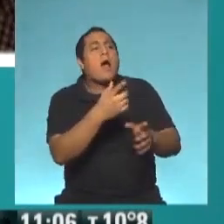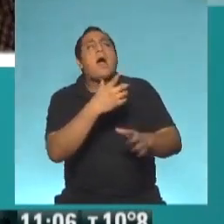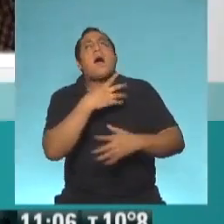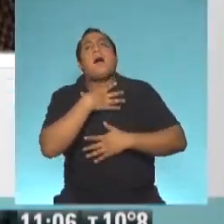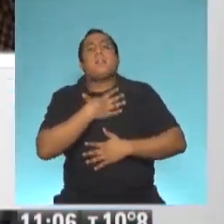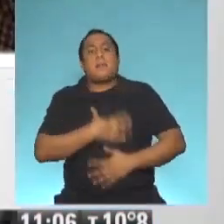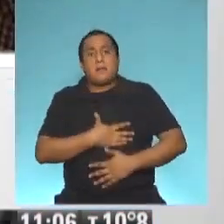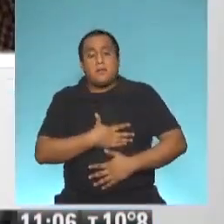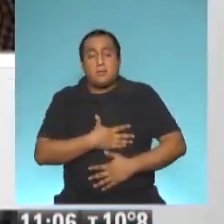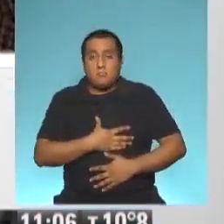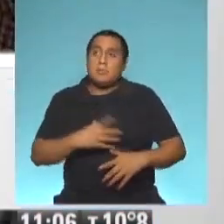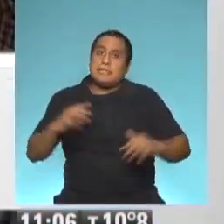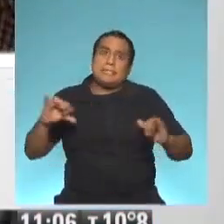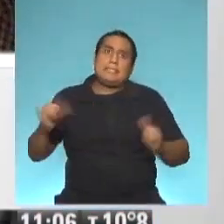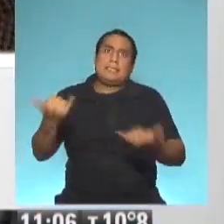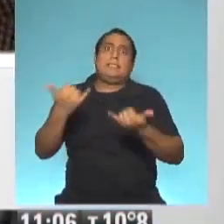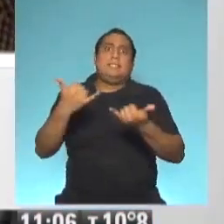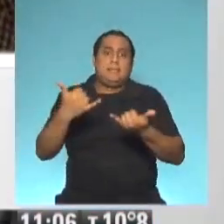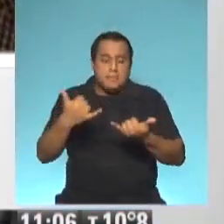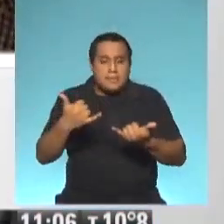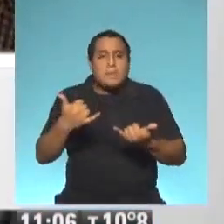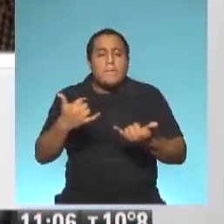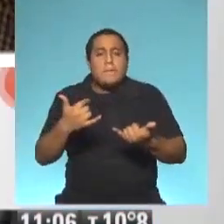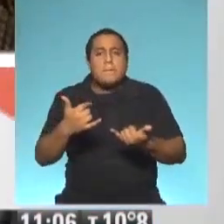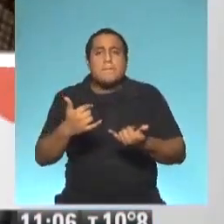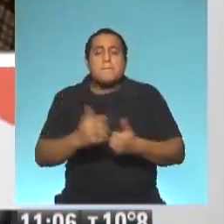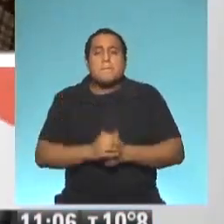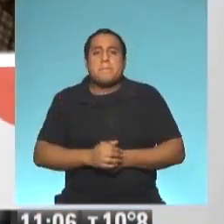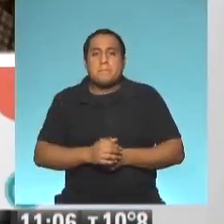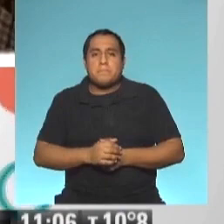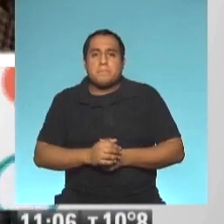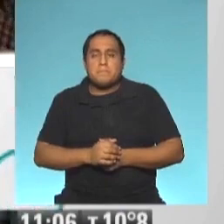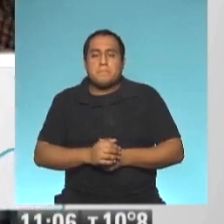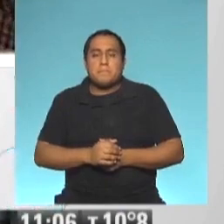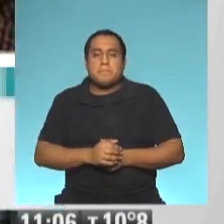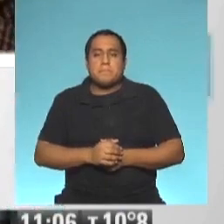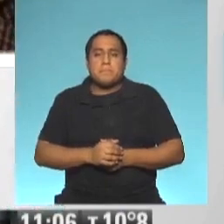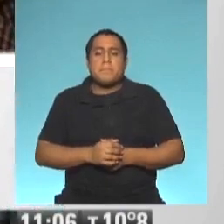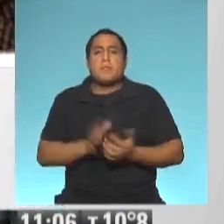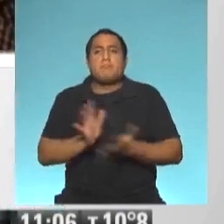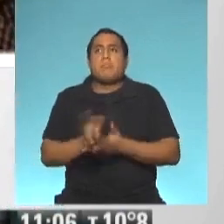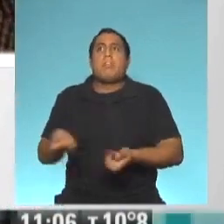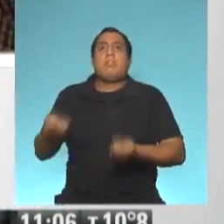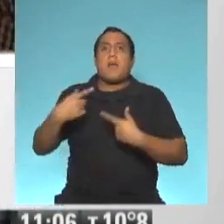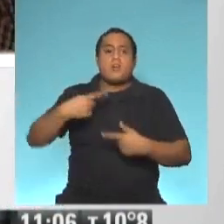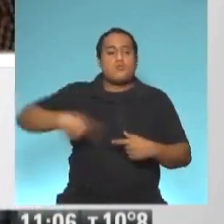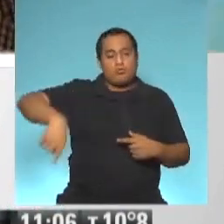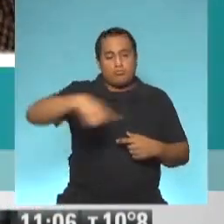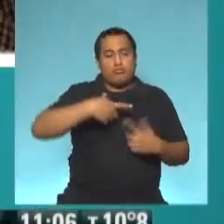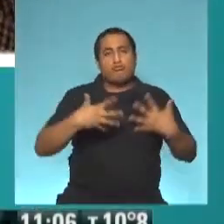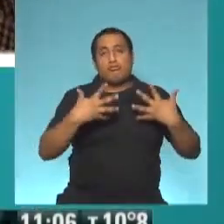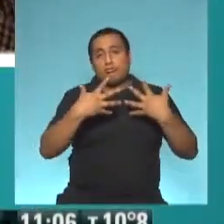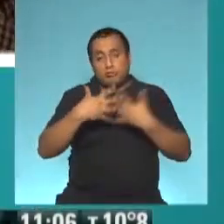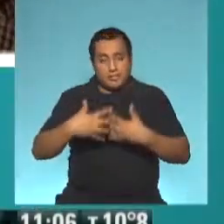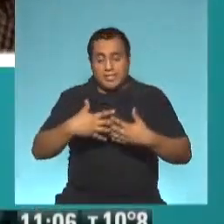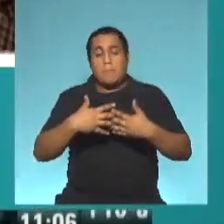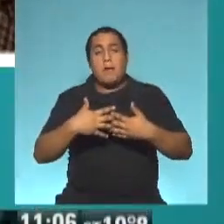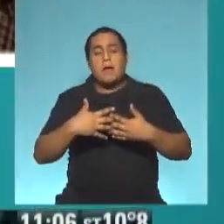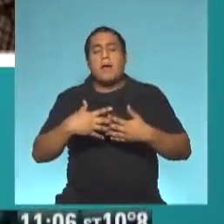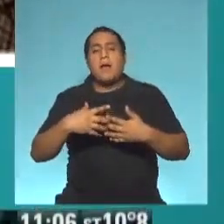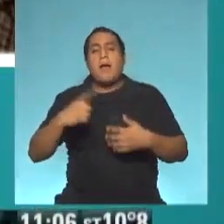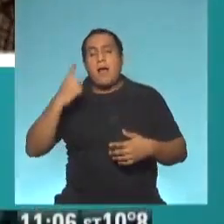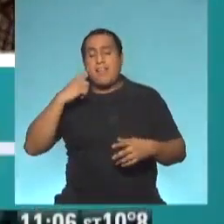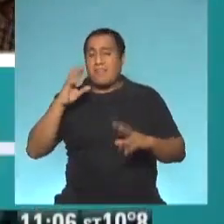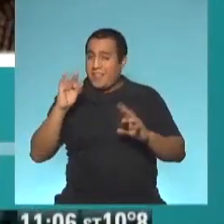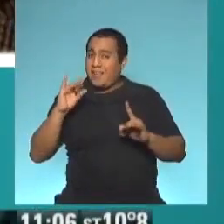Tal cual, sí. Es lo que hace además generar a nosotros como sistema un desafío